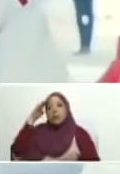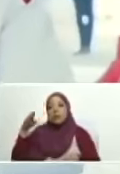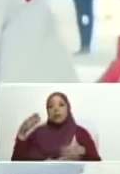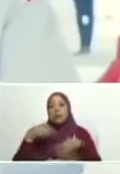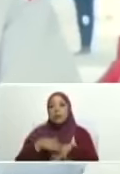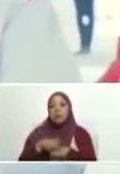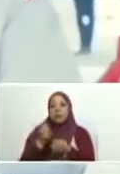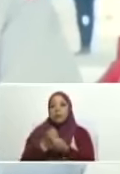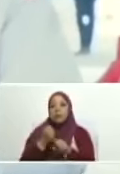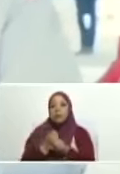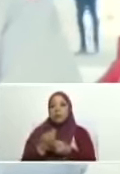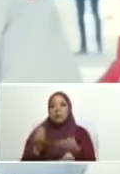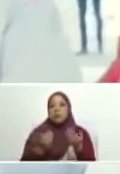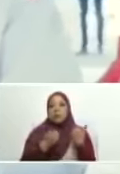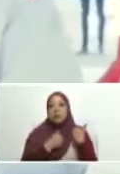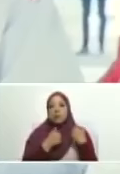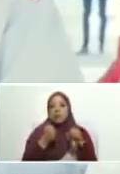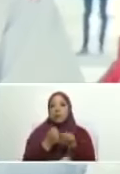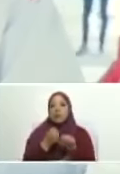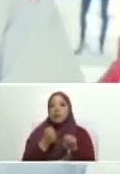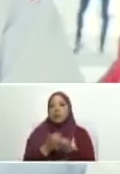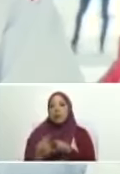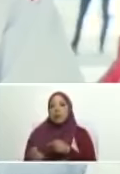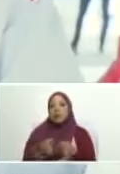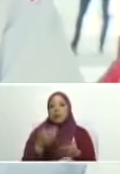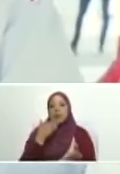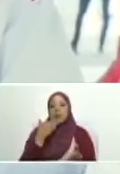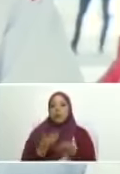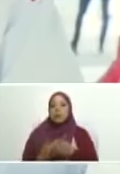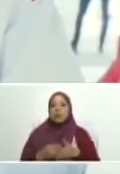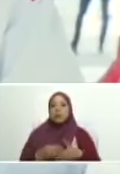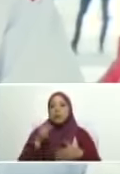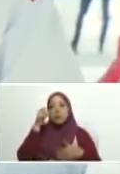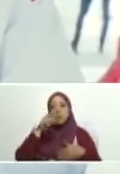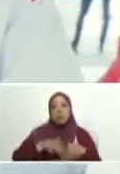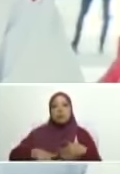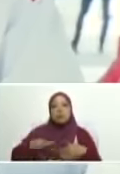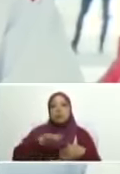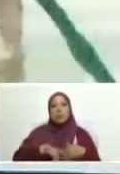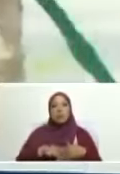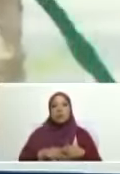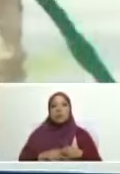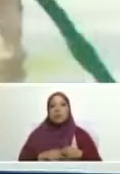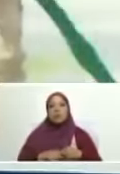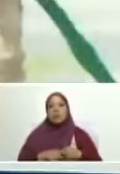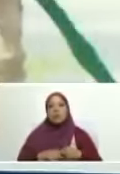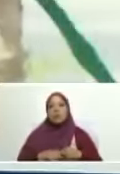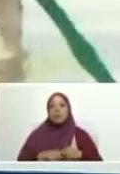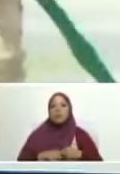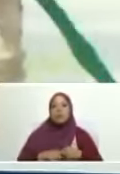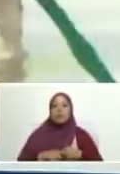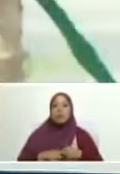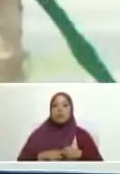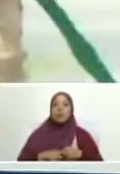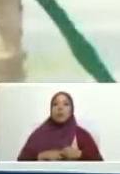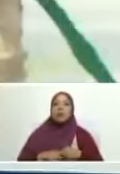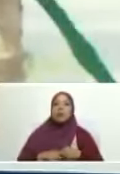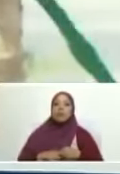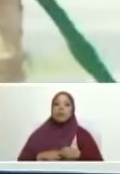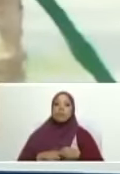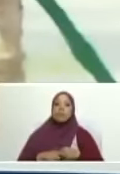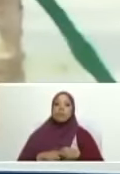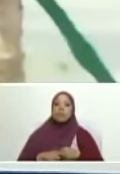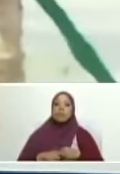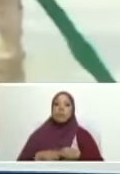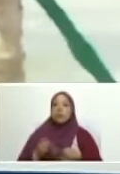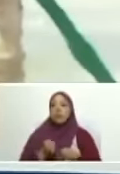a cielo abierto. ¿Ah? Se planificó con la Armada, presidente. Usted sabe que yo fui cadete en el año 97 de la Escuela Naval de Venezuela. Por motivos de la